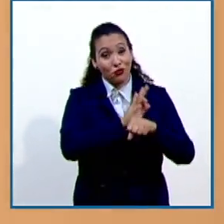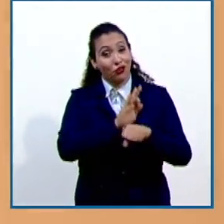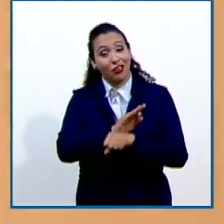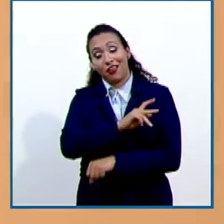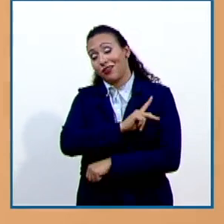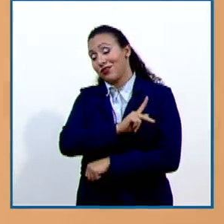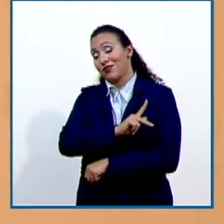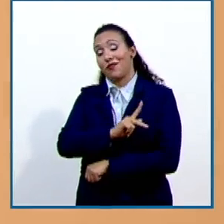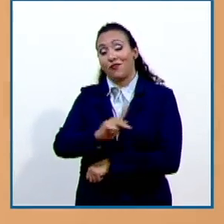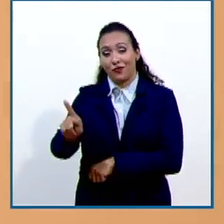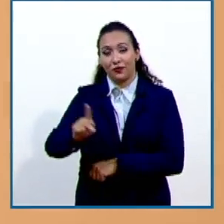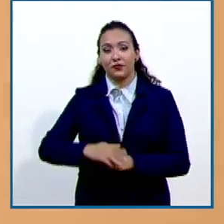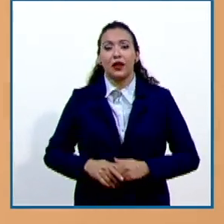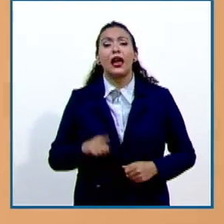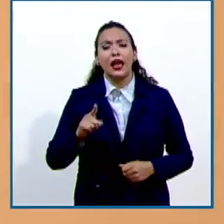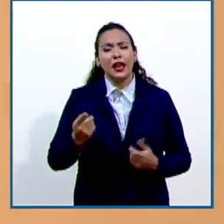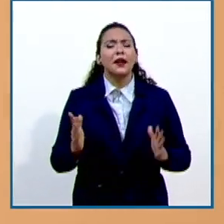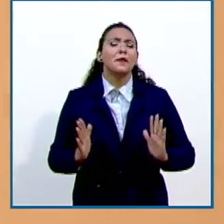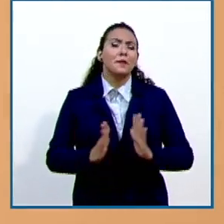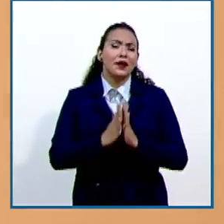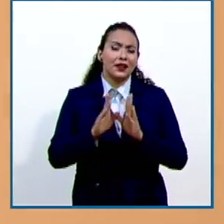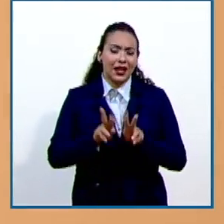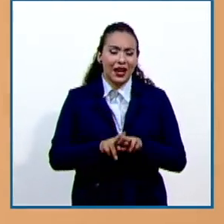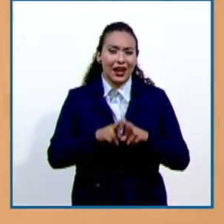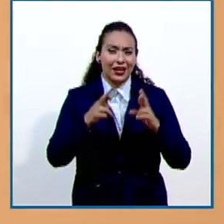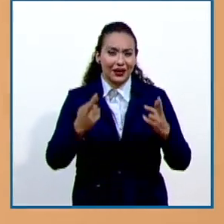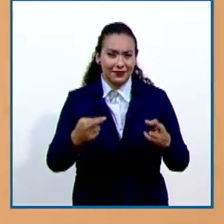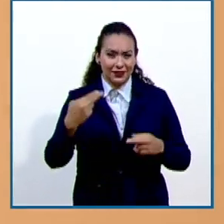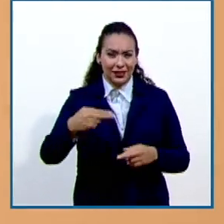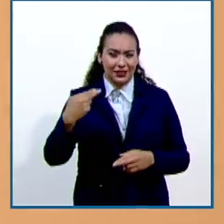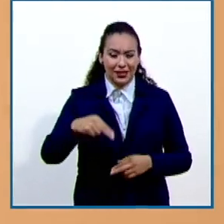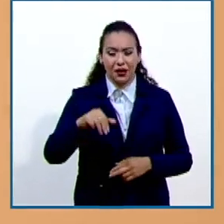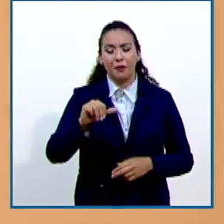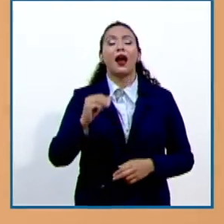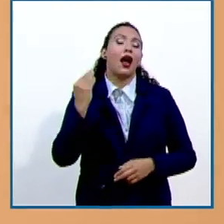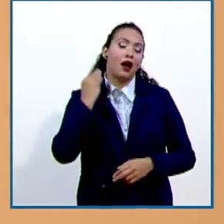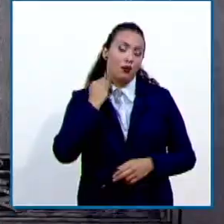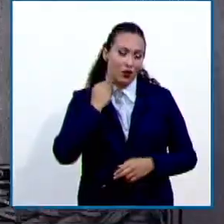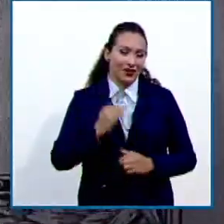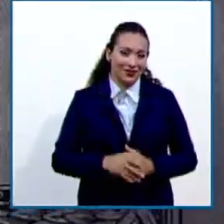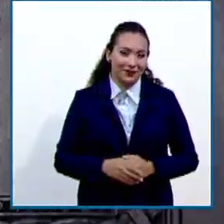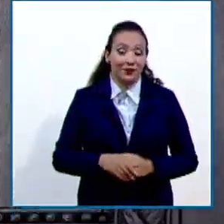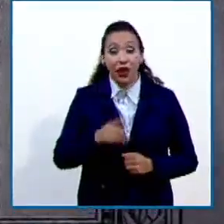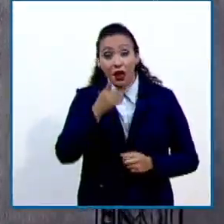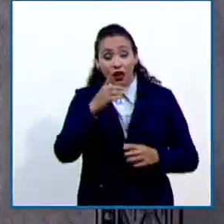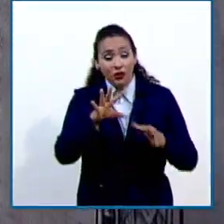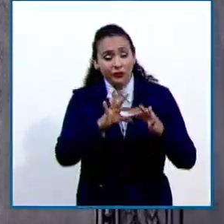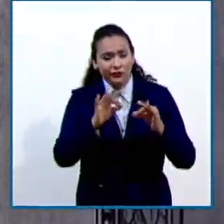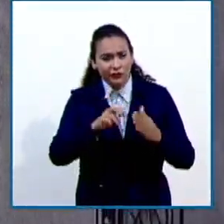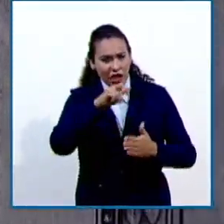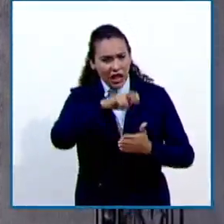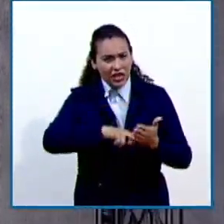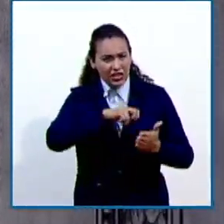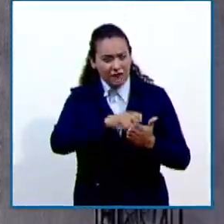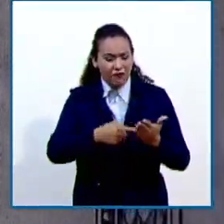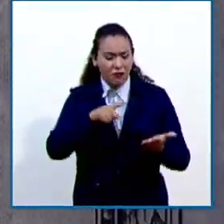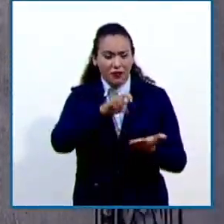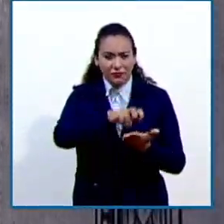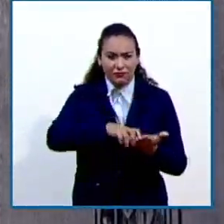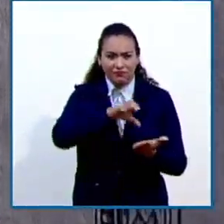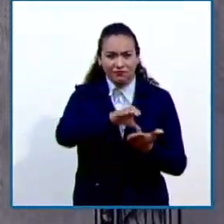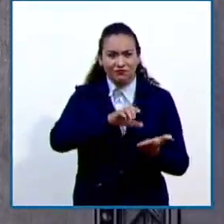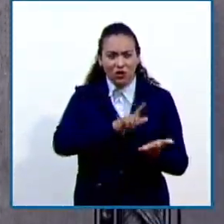garantías. Al participar en el programa de la revista Abogacía, aseguró que las múltiples reformas que se han realizado a la Constitución